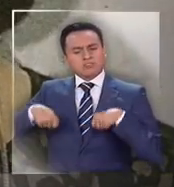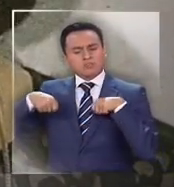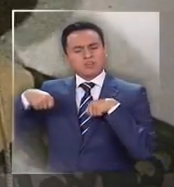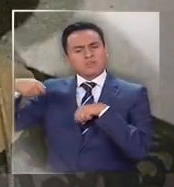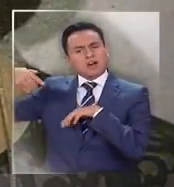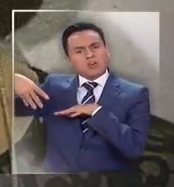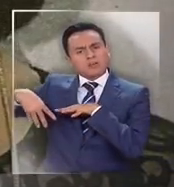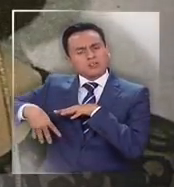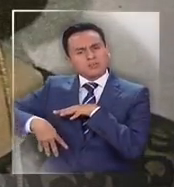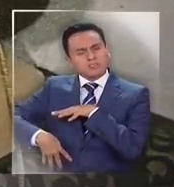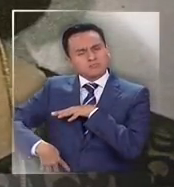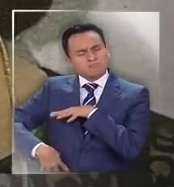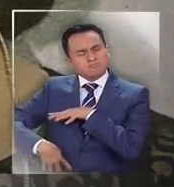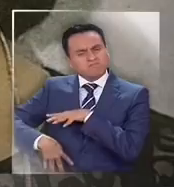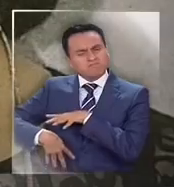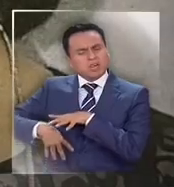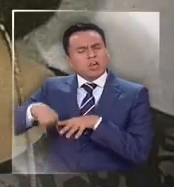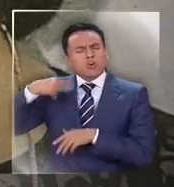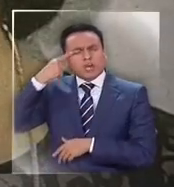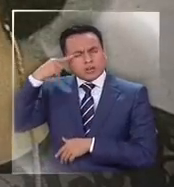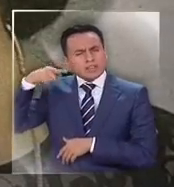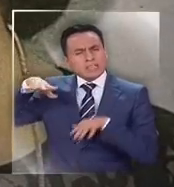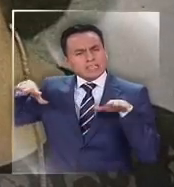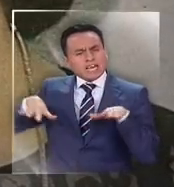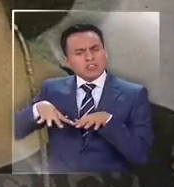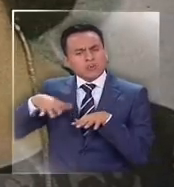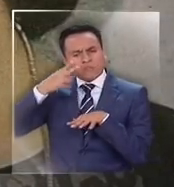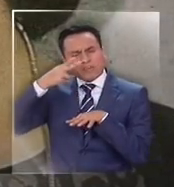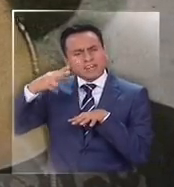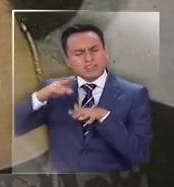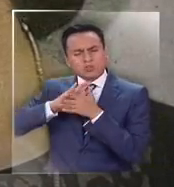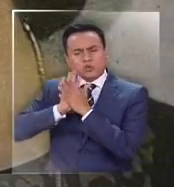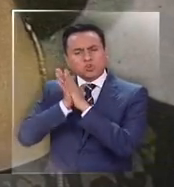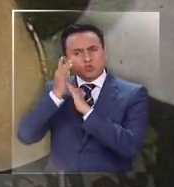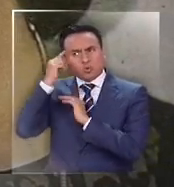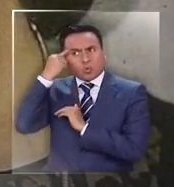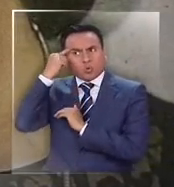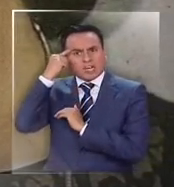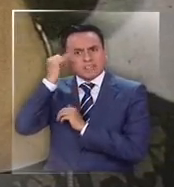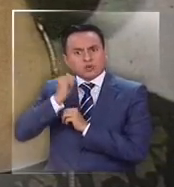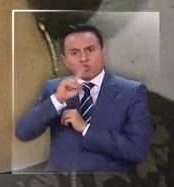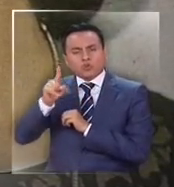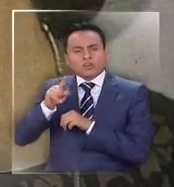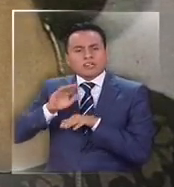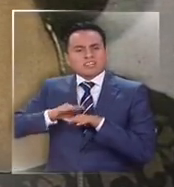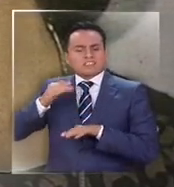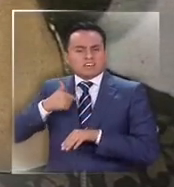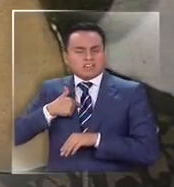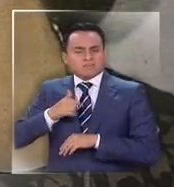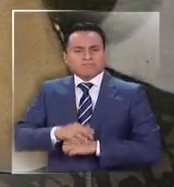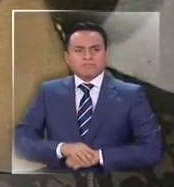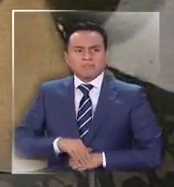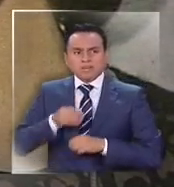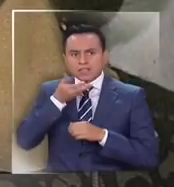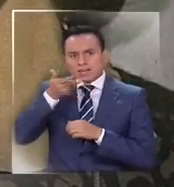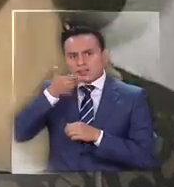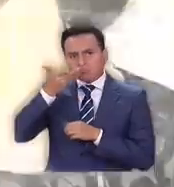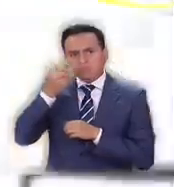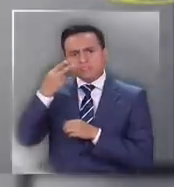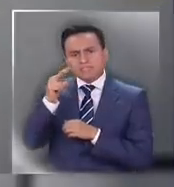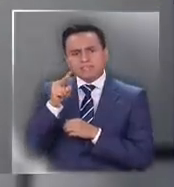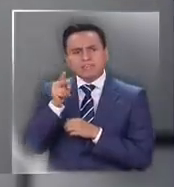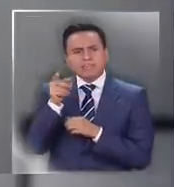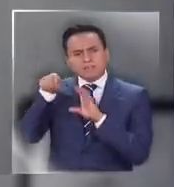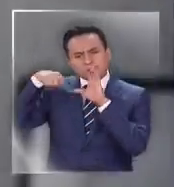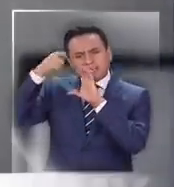mano por debajo de mi vestido. Yo creo que él estaba intentando ver dentro de toda su locura si yo estaba excitada. Este relato pertenece a un reportaje